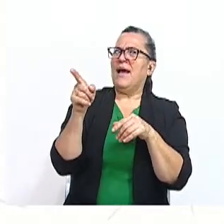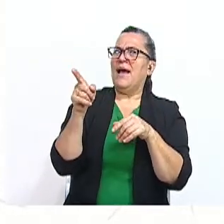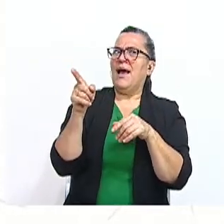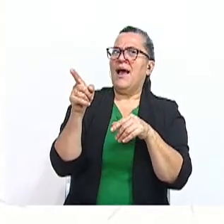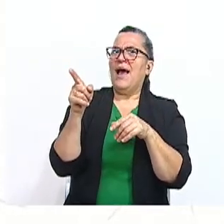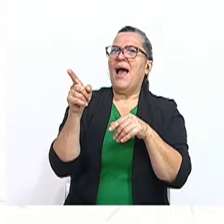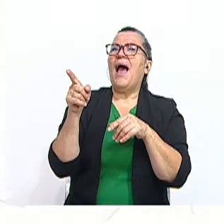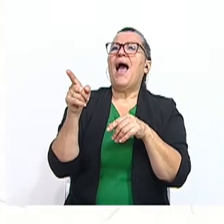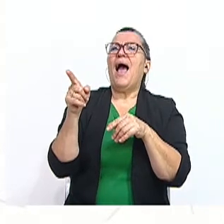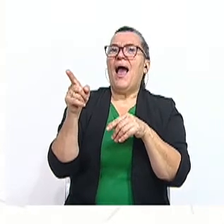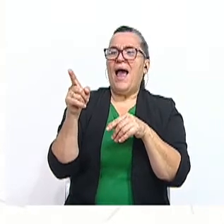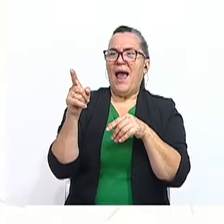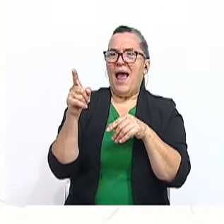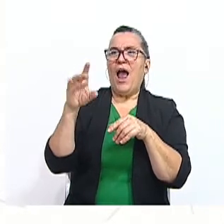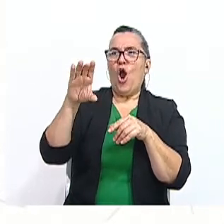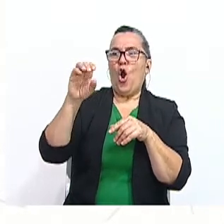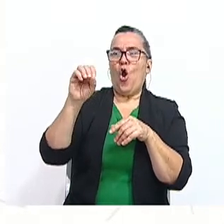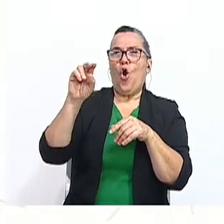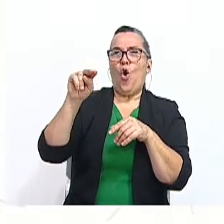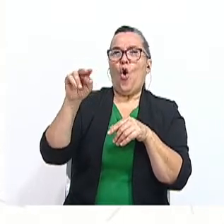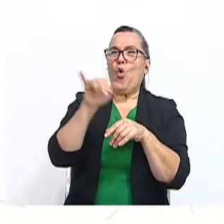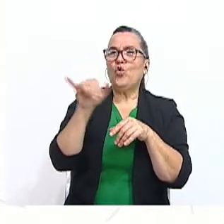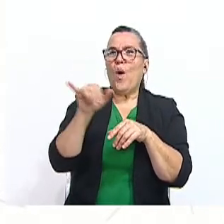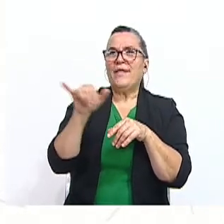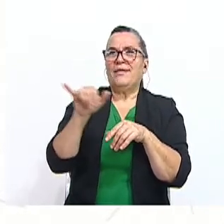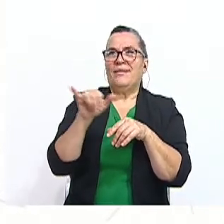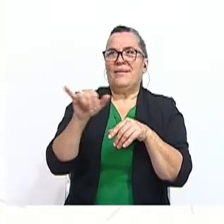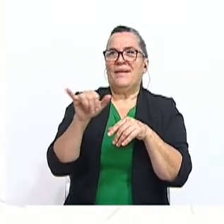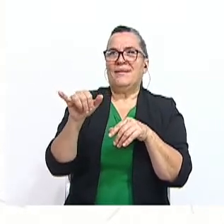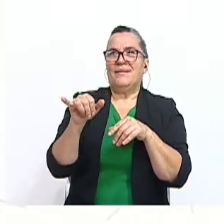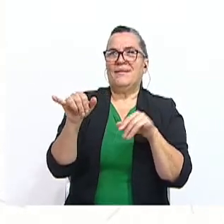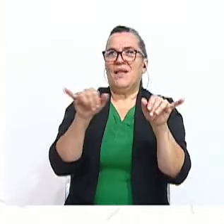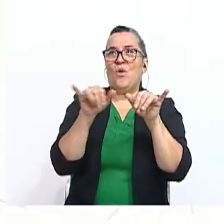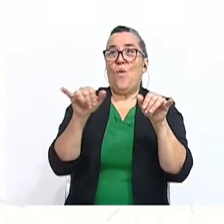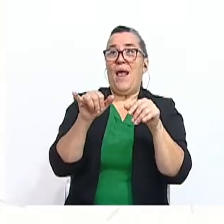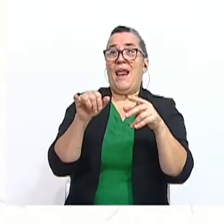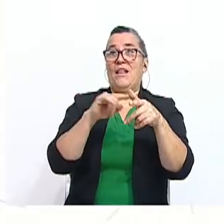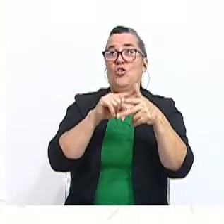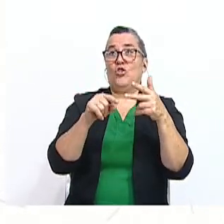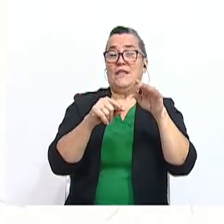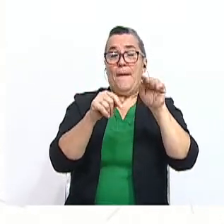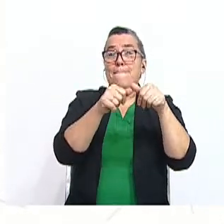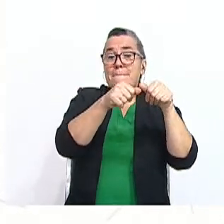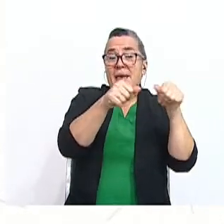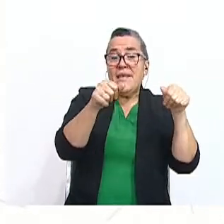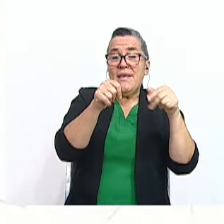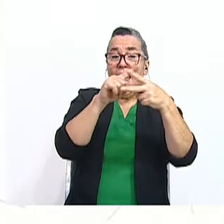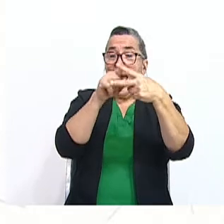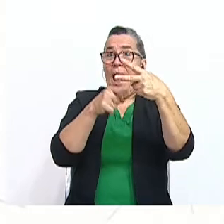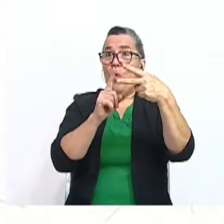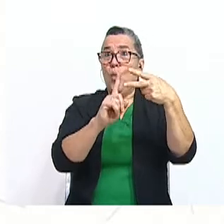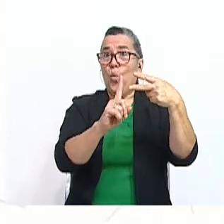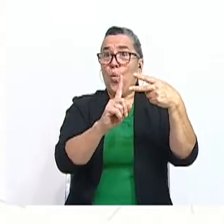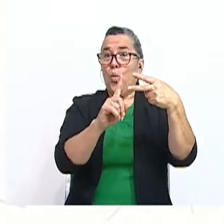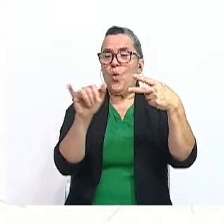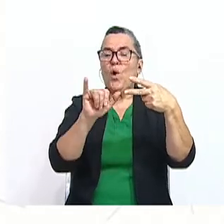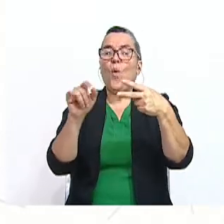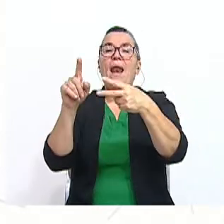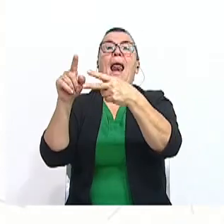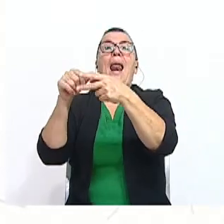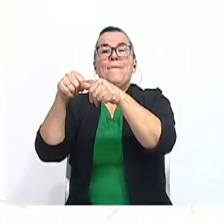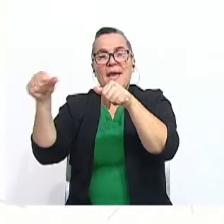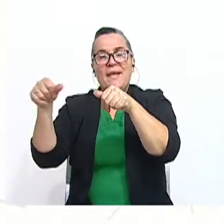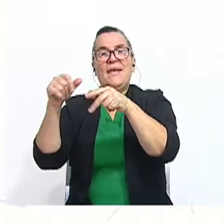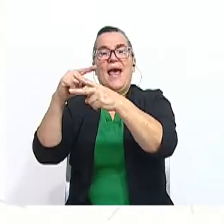Que son congruentes. Entonces, vean acá, podemos asegurar que lo que es que la medida del ángulo 1 era igual a la medida del